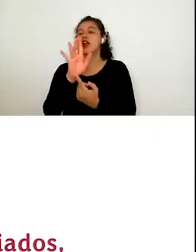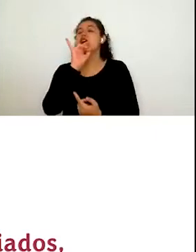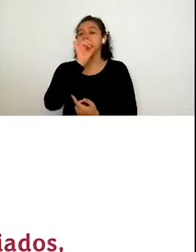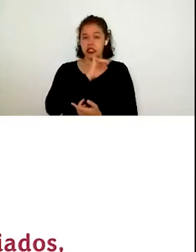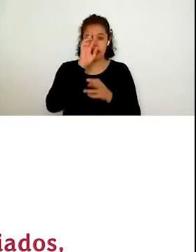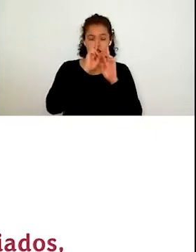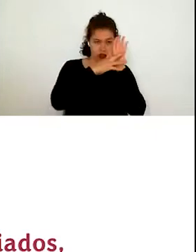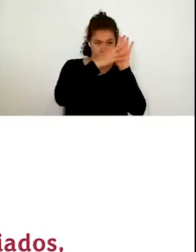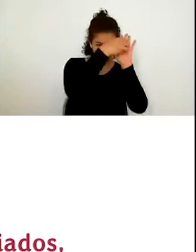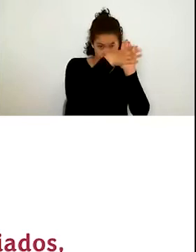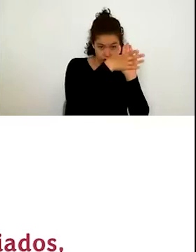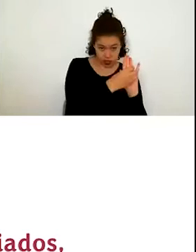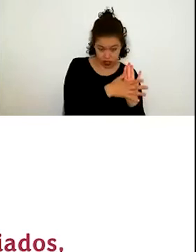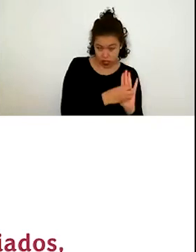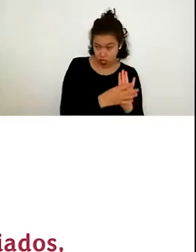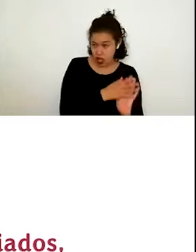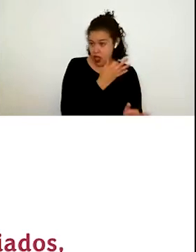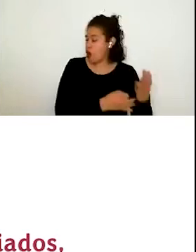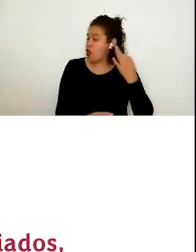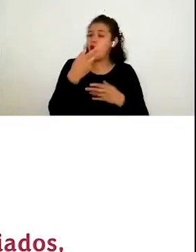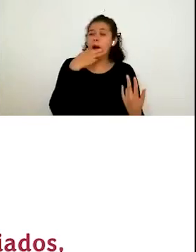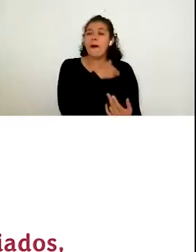convocaron a todos los miembros del patronato.